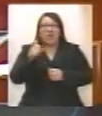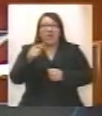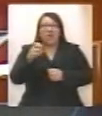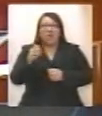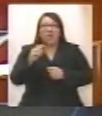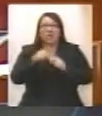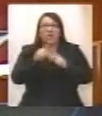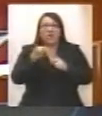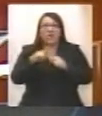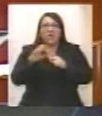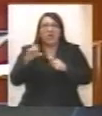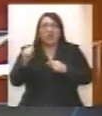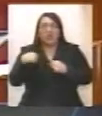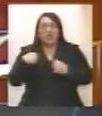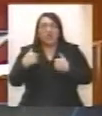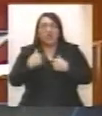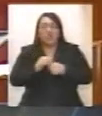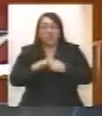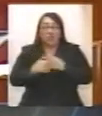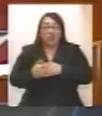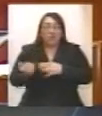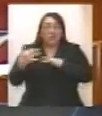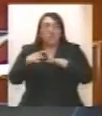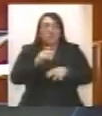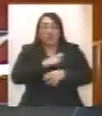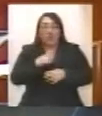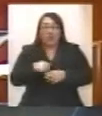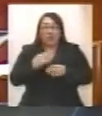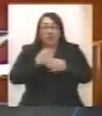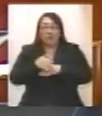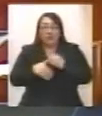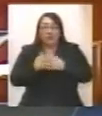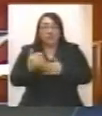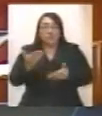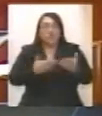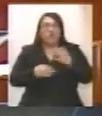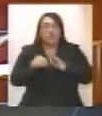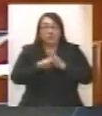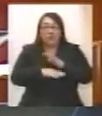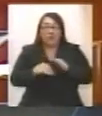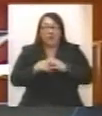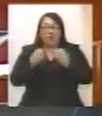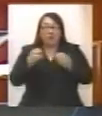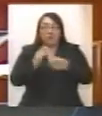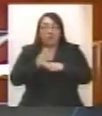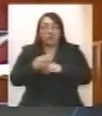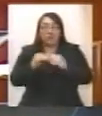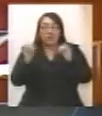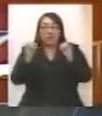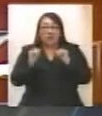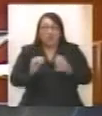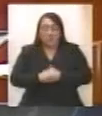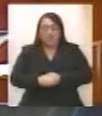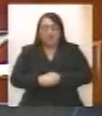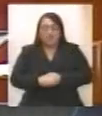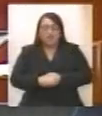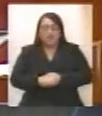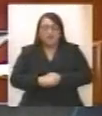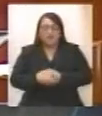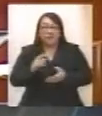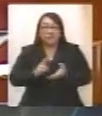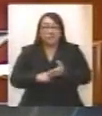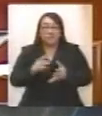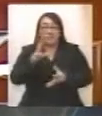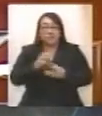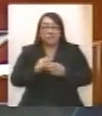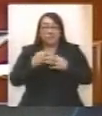Titicaca cuenten con la presencia del Estado a través de servicios básicos como acceso a la identidad, seguro integral de